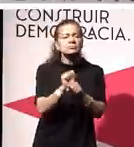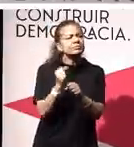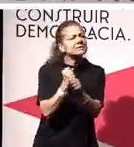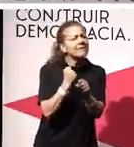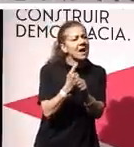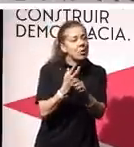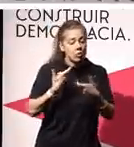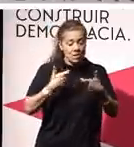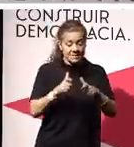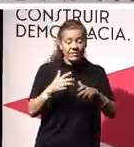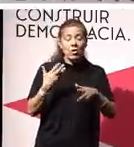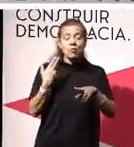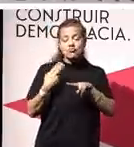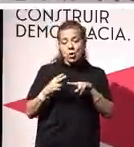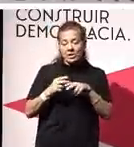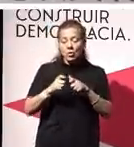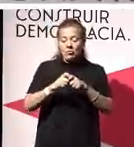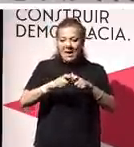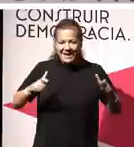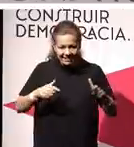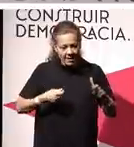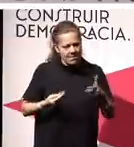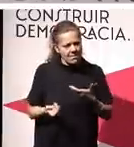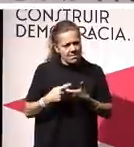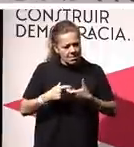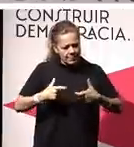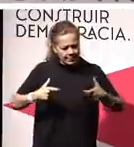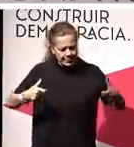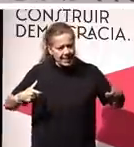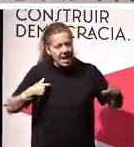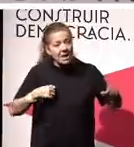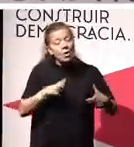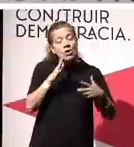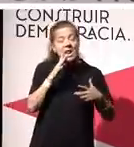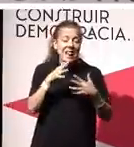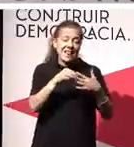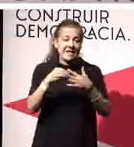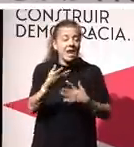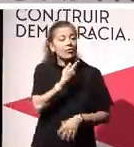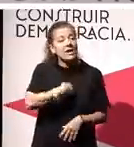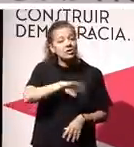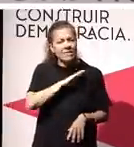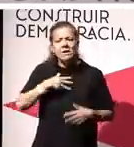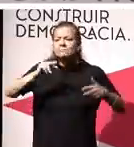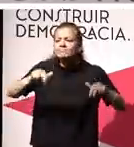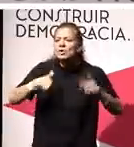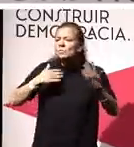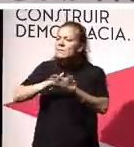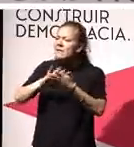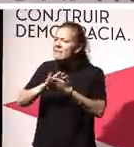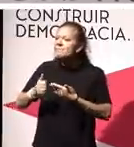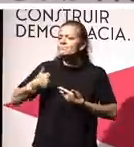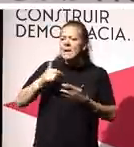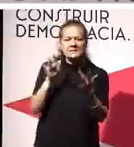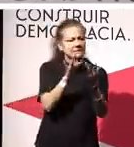espacio político que crezca, que sea más amplio cada vez, que bajo el liderazgo de Yolanda Díaz nos permita hablar con